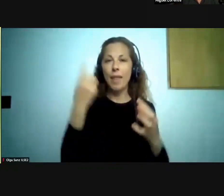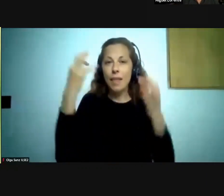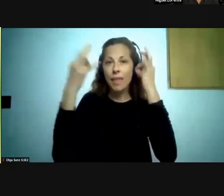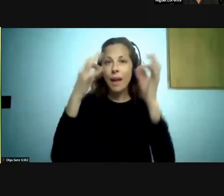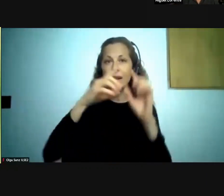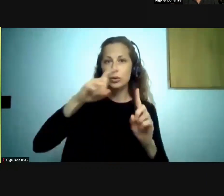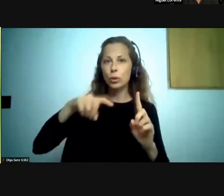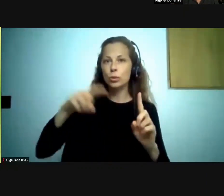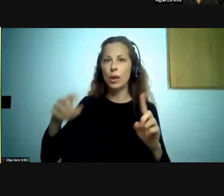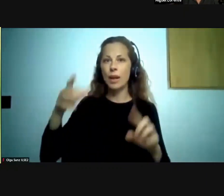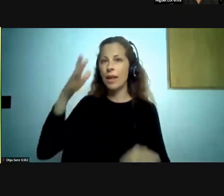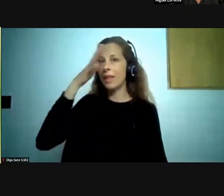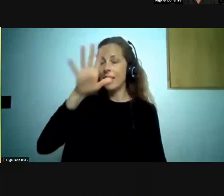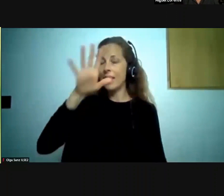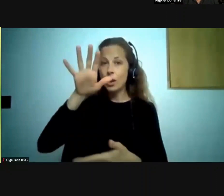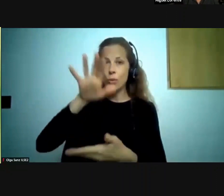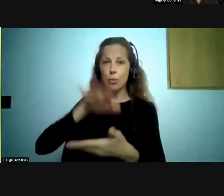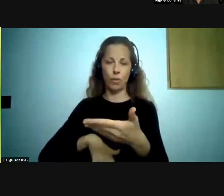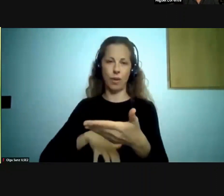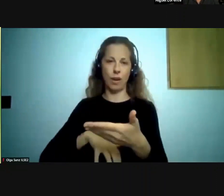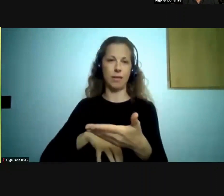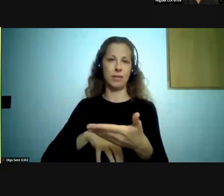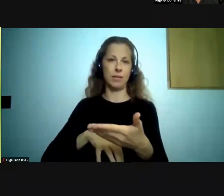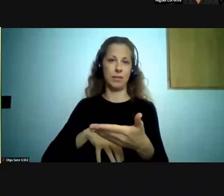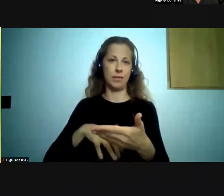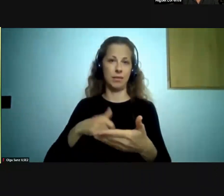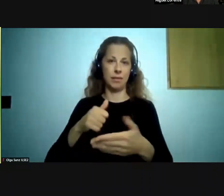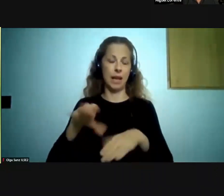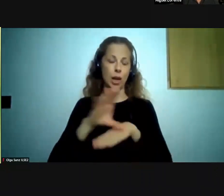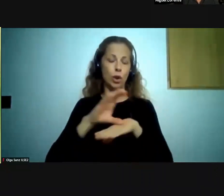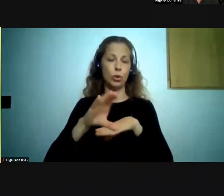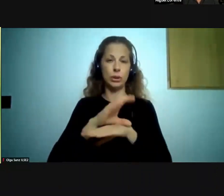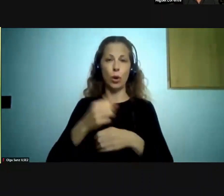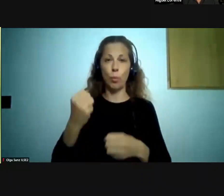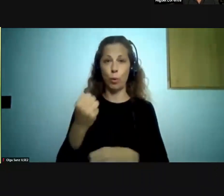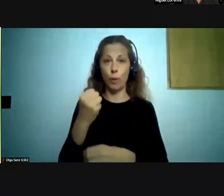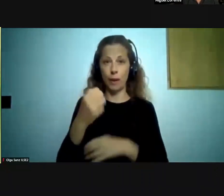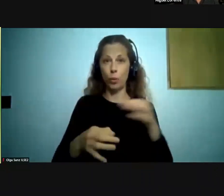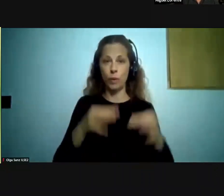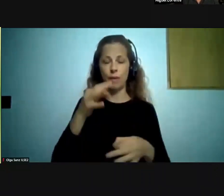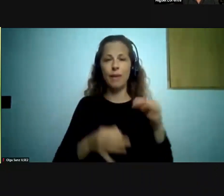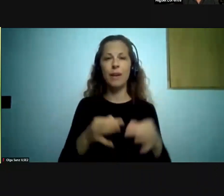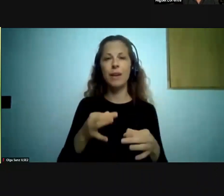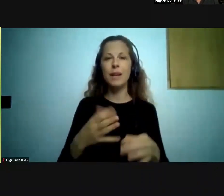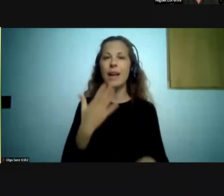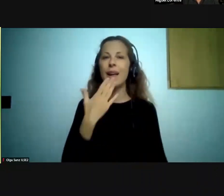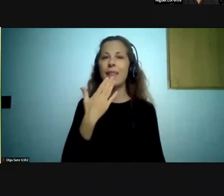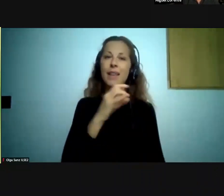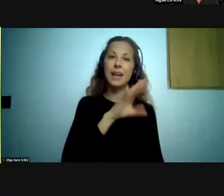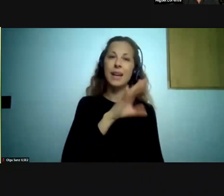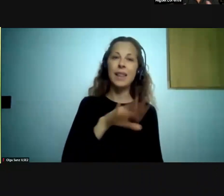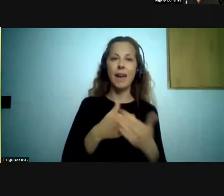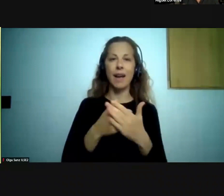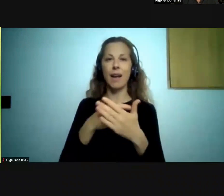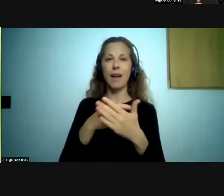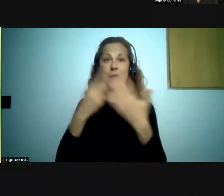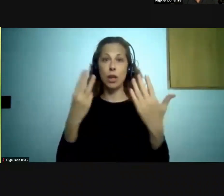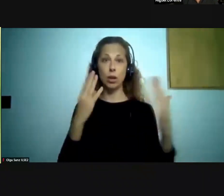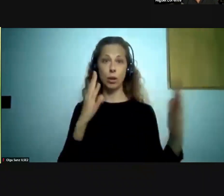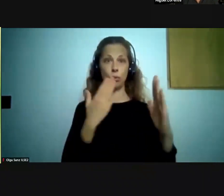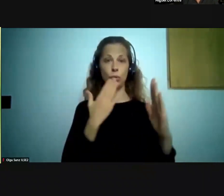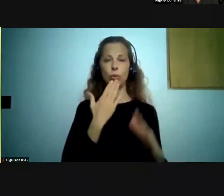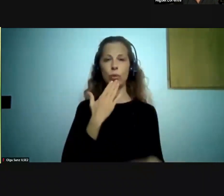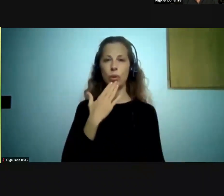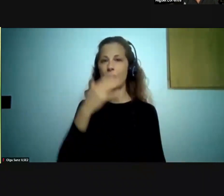denuncias que recogen los informes del Consejo General del Poder Judicial de la edad de los 15 a los 18 años han aumentado